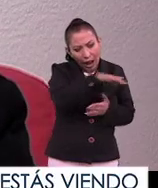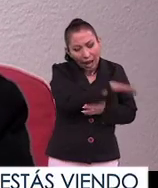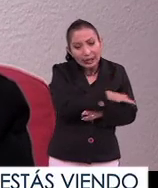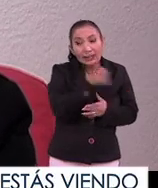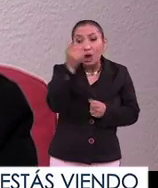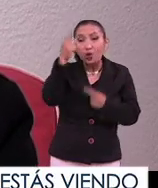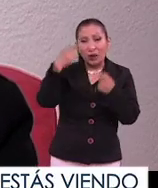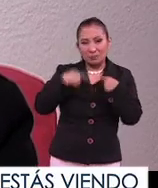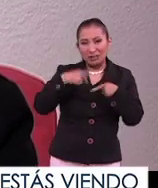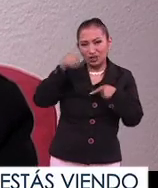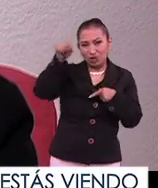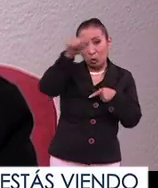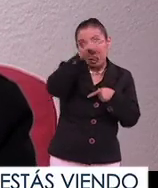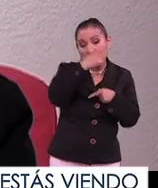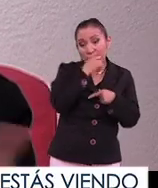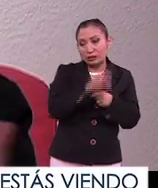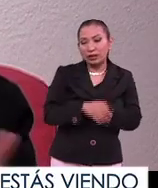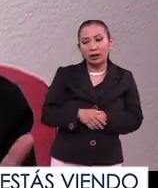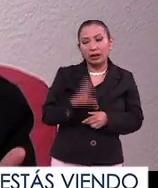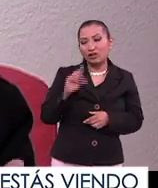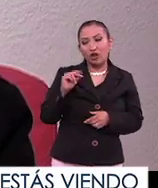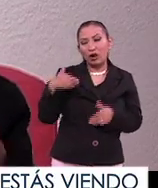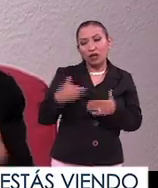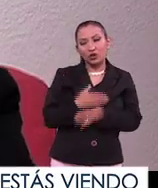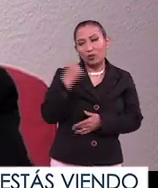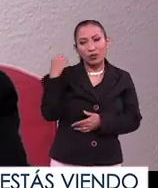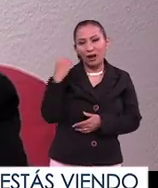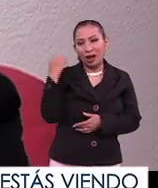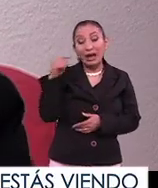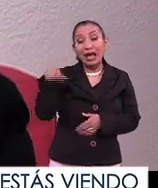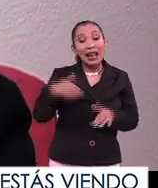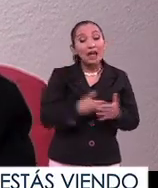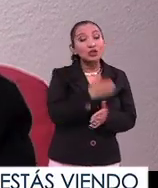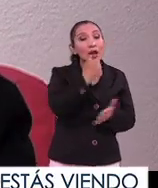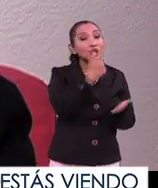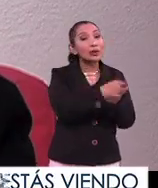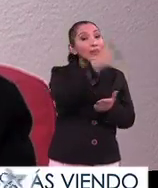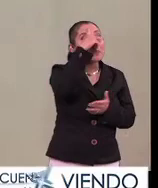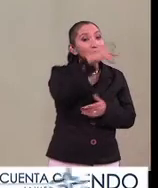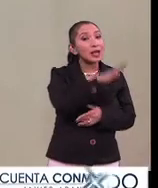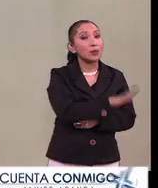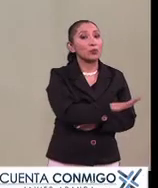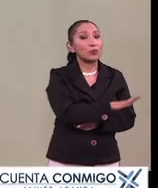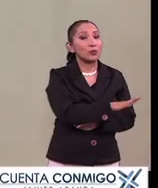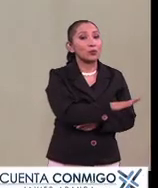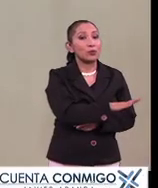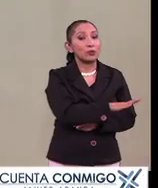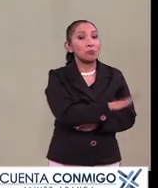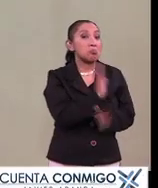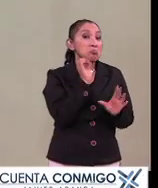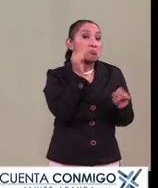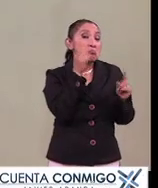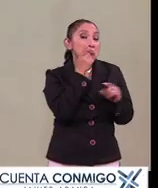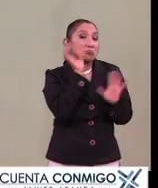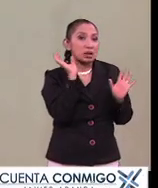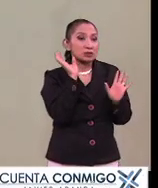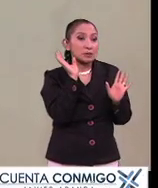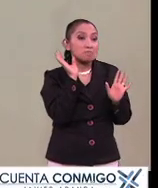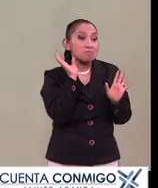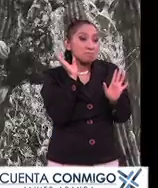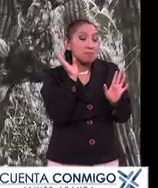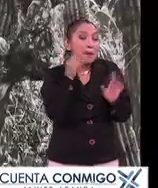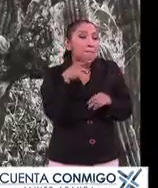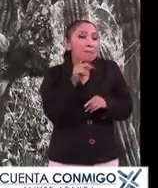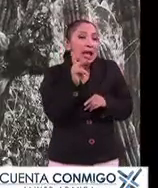Hay algunos autores que dicen que no nació en Oaxaca, nació en la Ciudad de México, ¿no? Es muy buen dato,